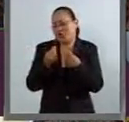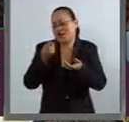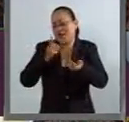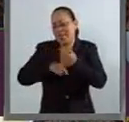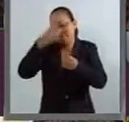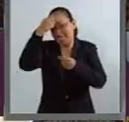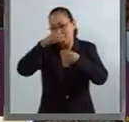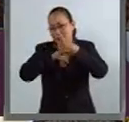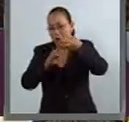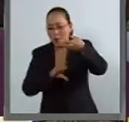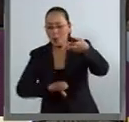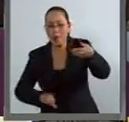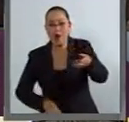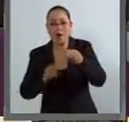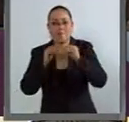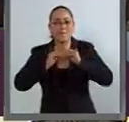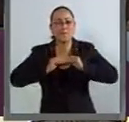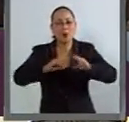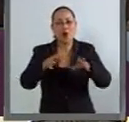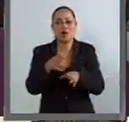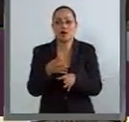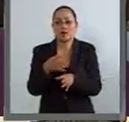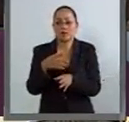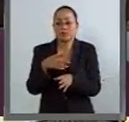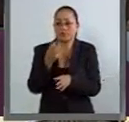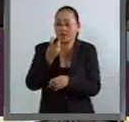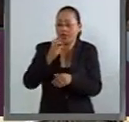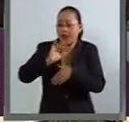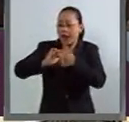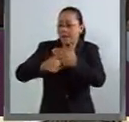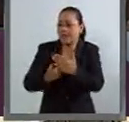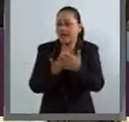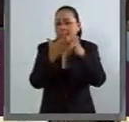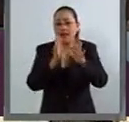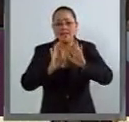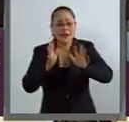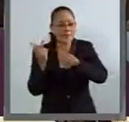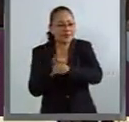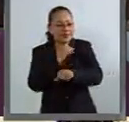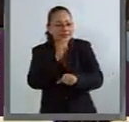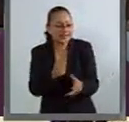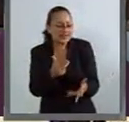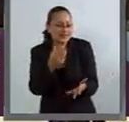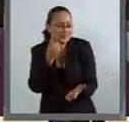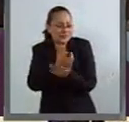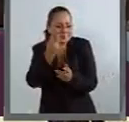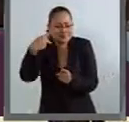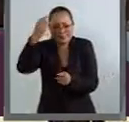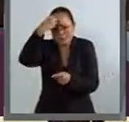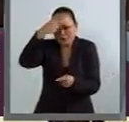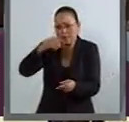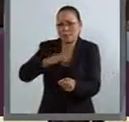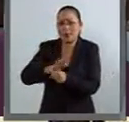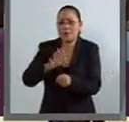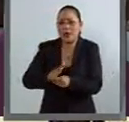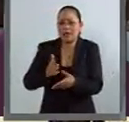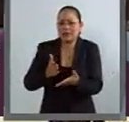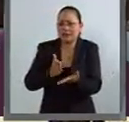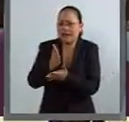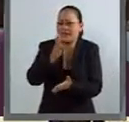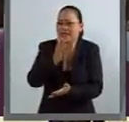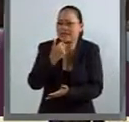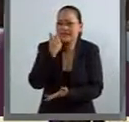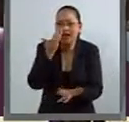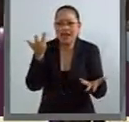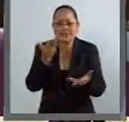contra, pero no pasa nada. Ese día es noticia, al día siguiente ya no pasó nada. Pero si no nos arriesgamos